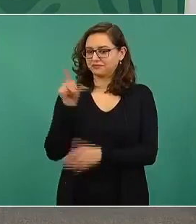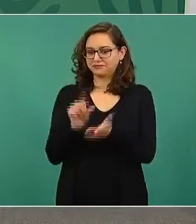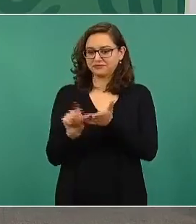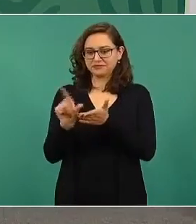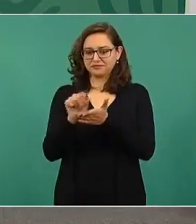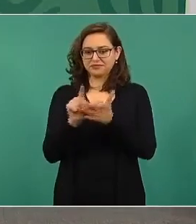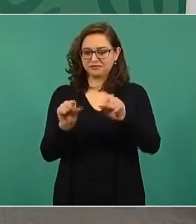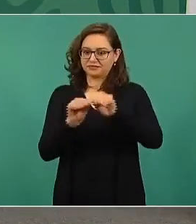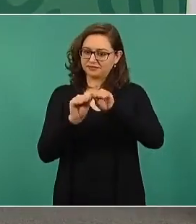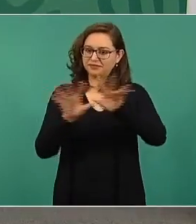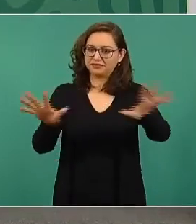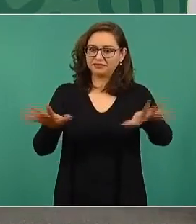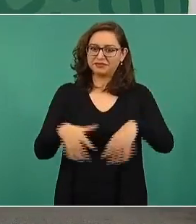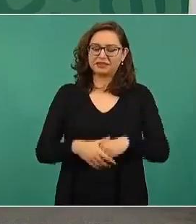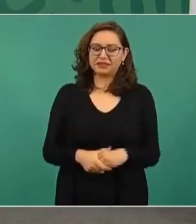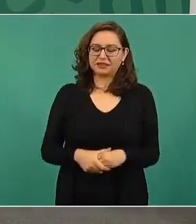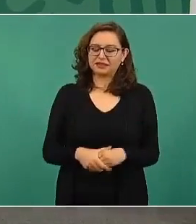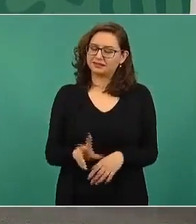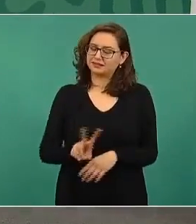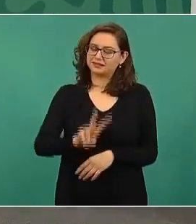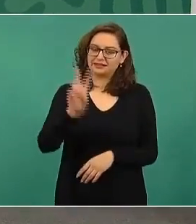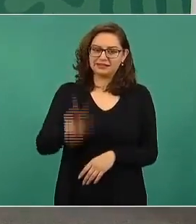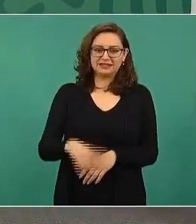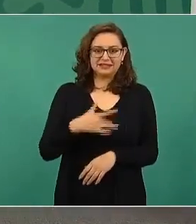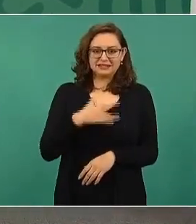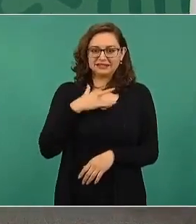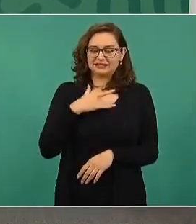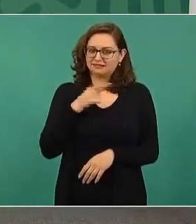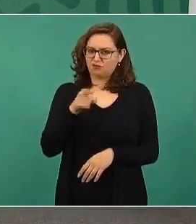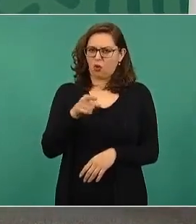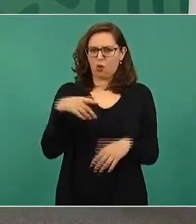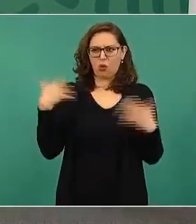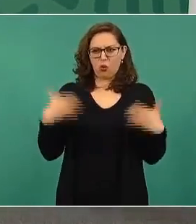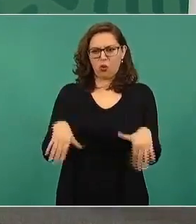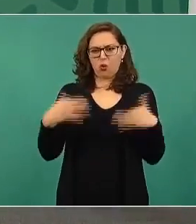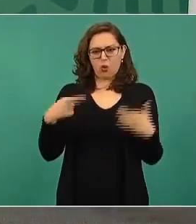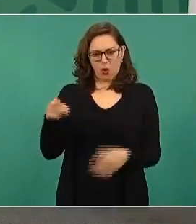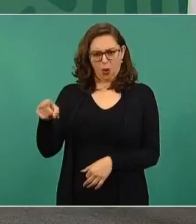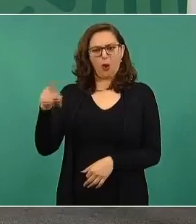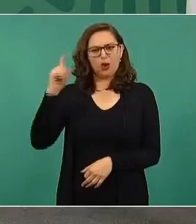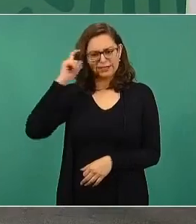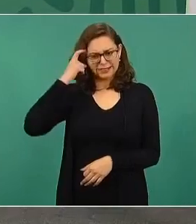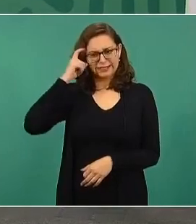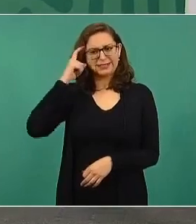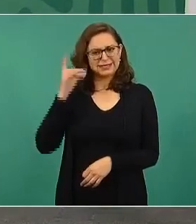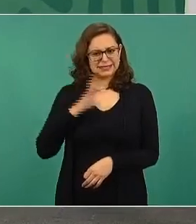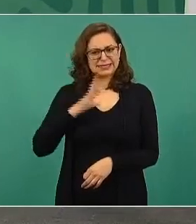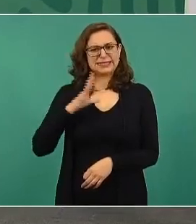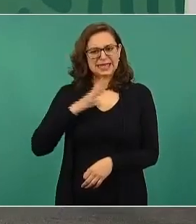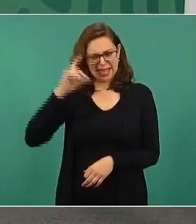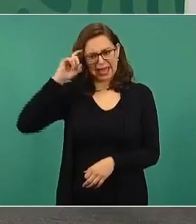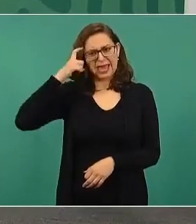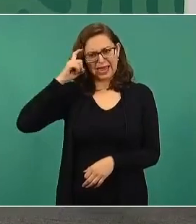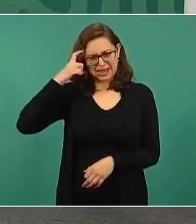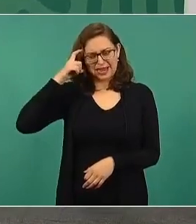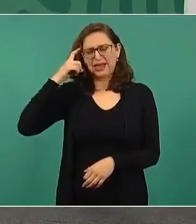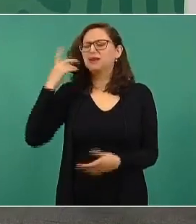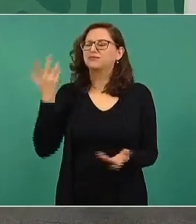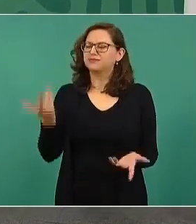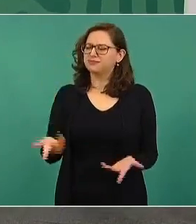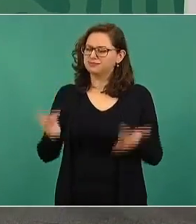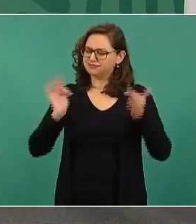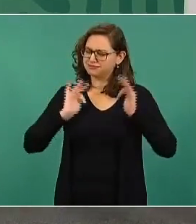Y díganme si no es de una persona enojada. Y no hay que